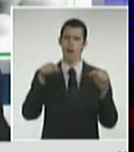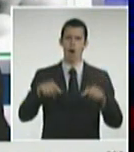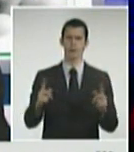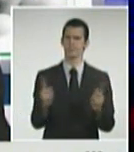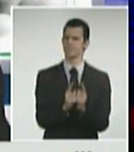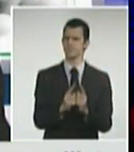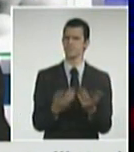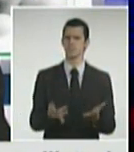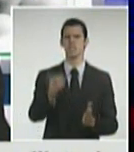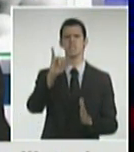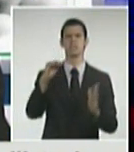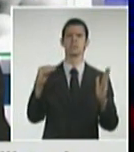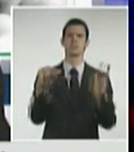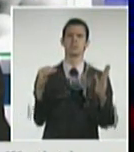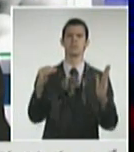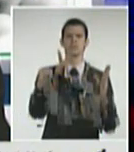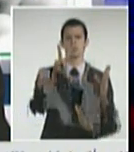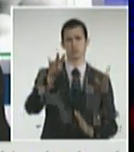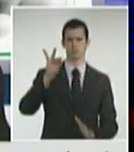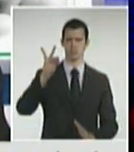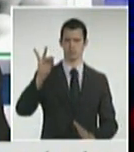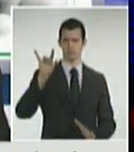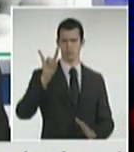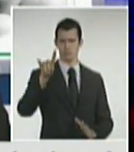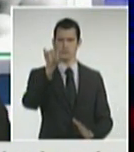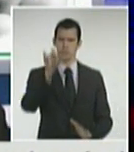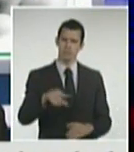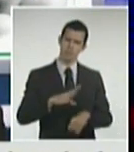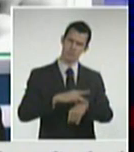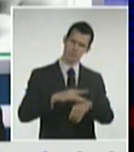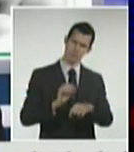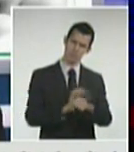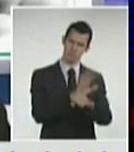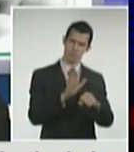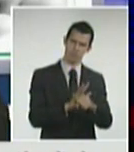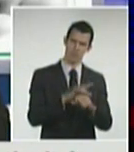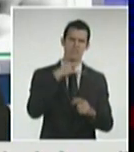reporta 6.279 casos positivos y se lamenta el